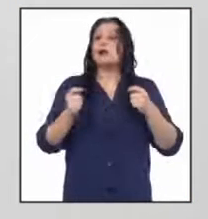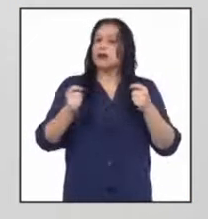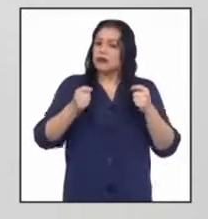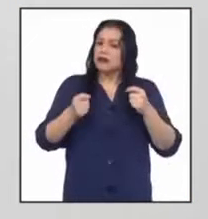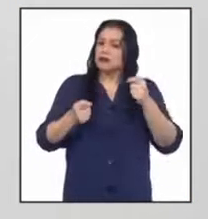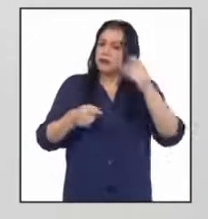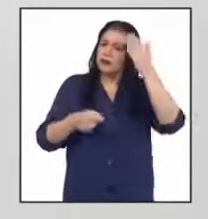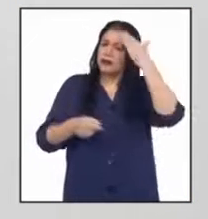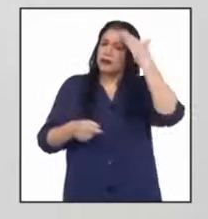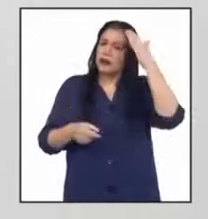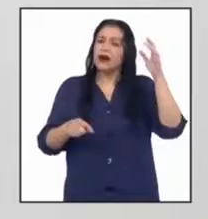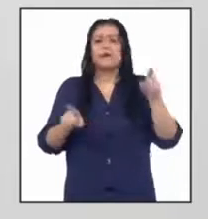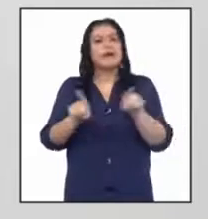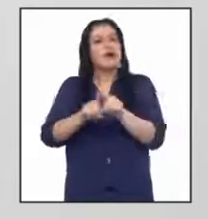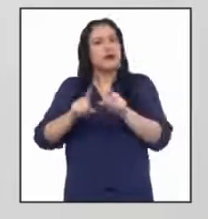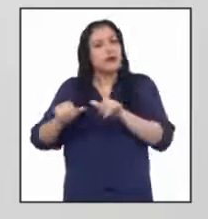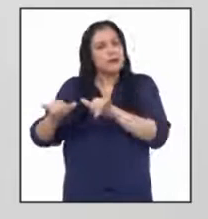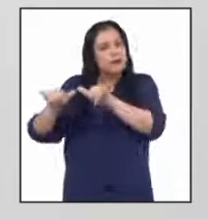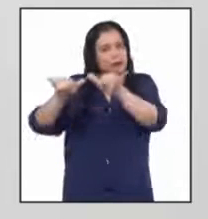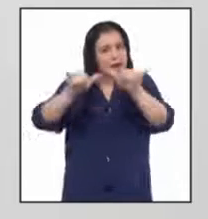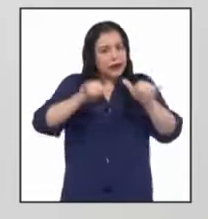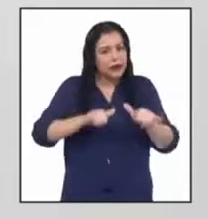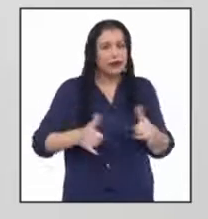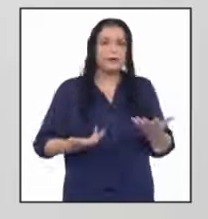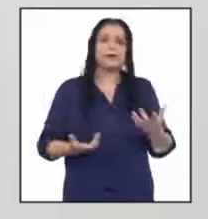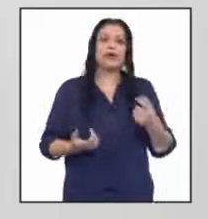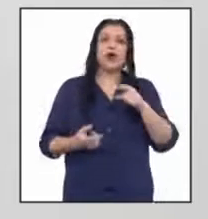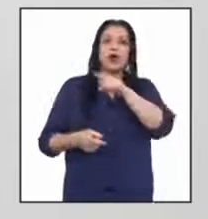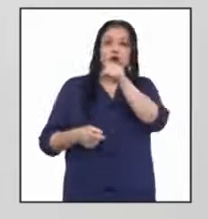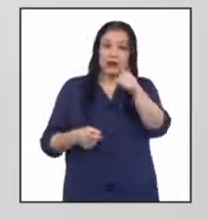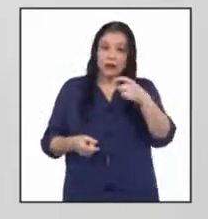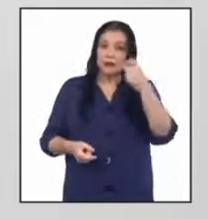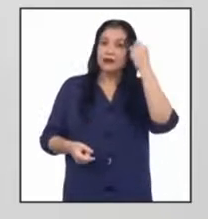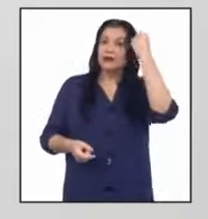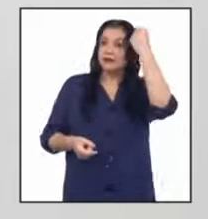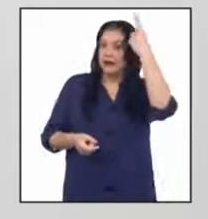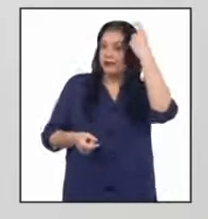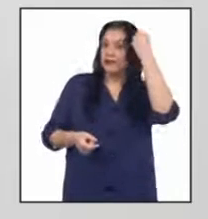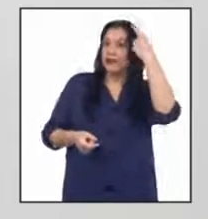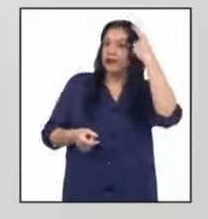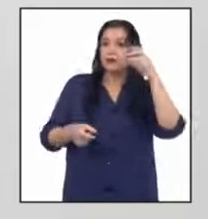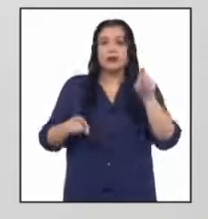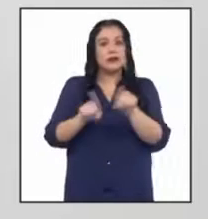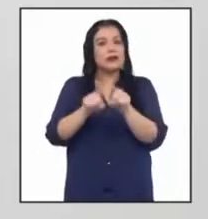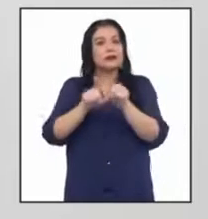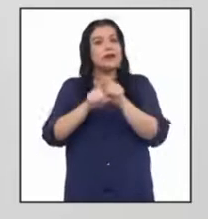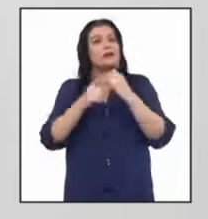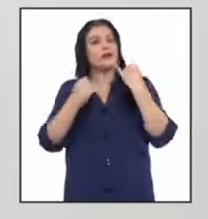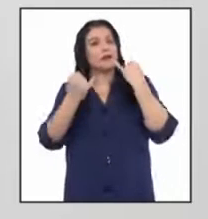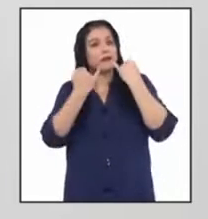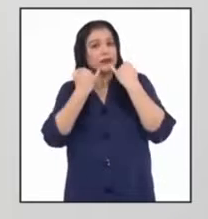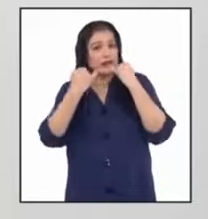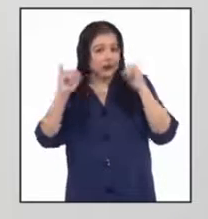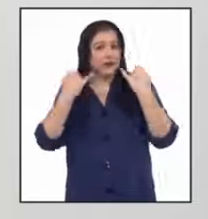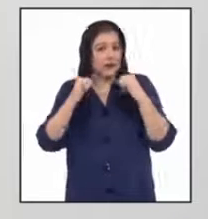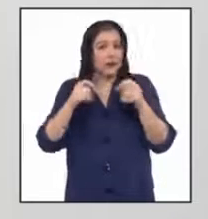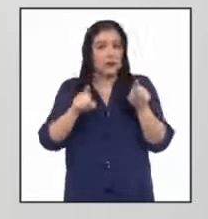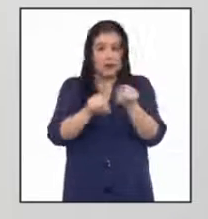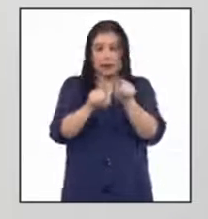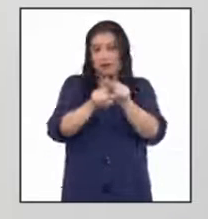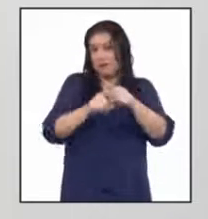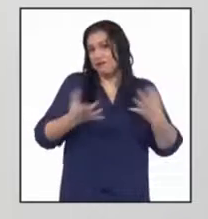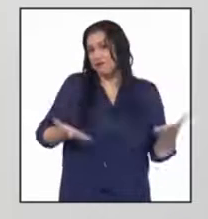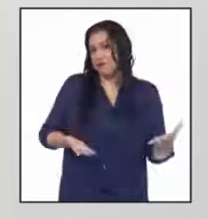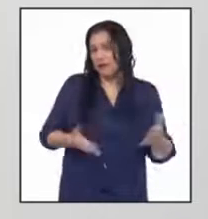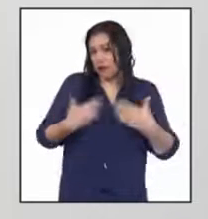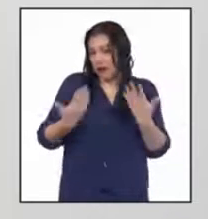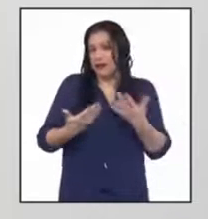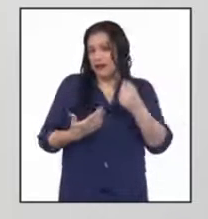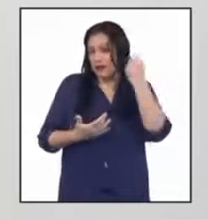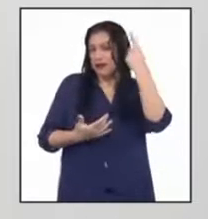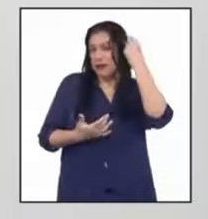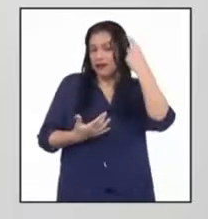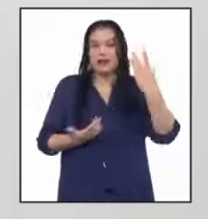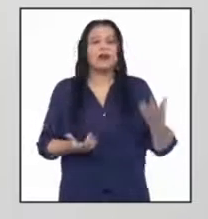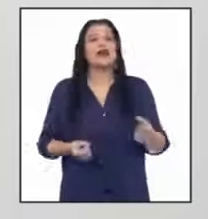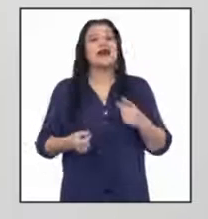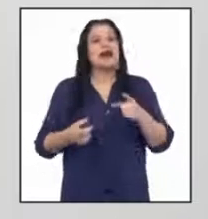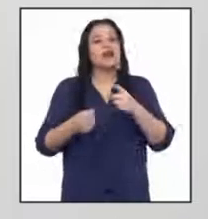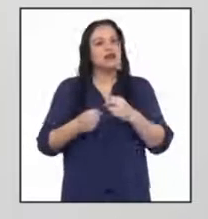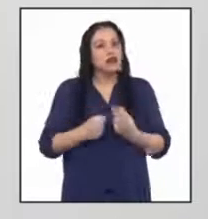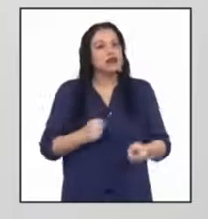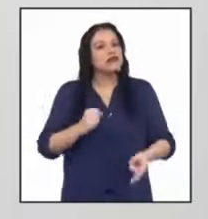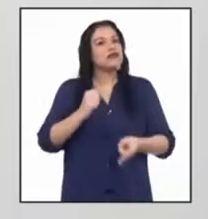código. La mayoría de ustedes me están entendiendo desde sus casas porque sabemos hablar el mismo idioma. Ello garantiza